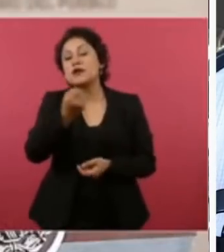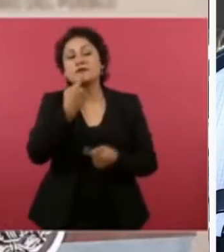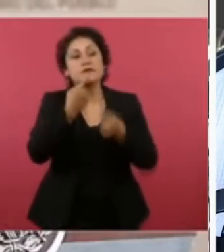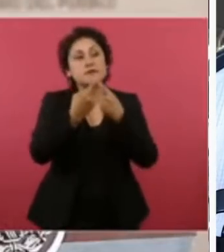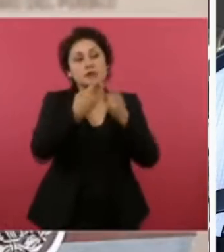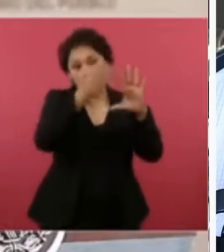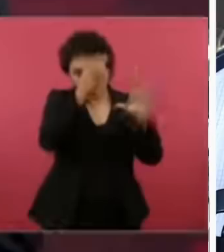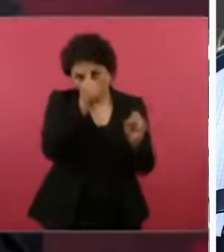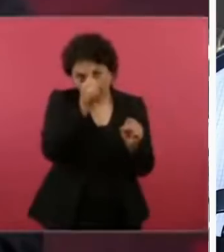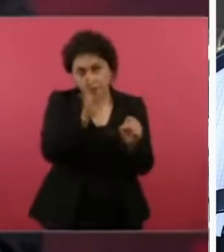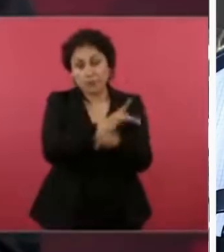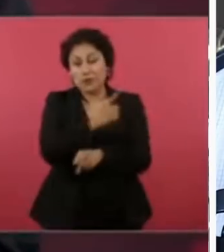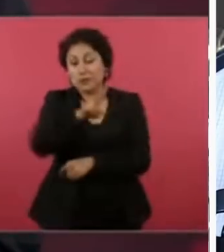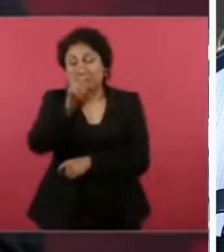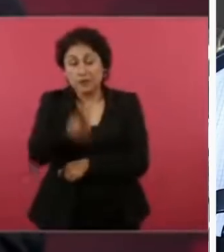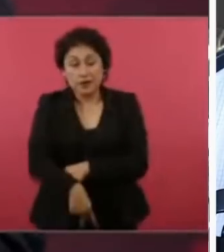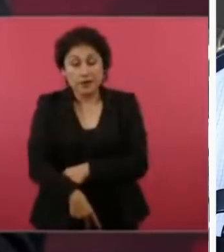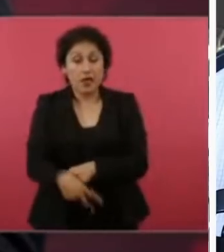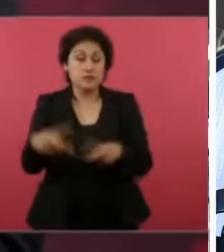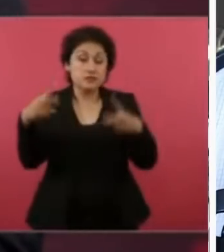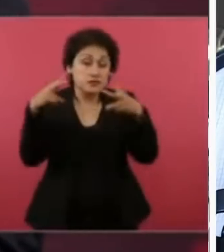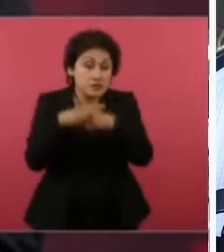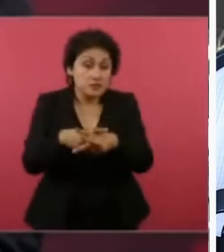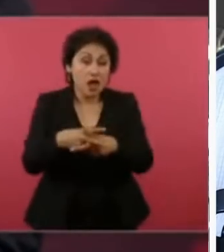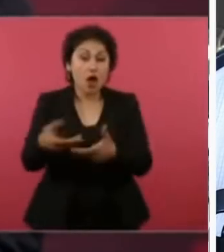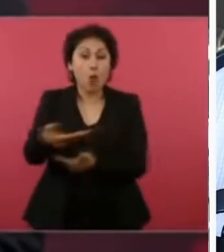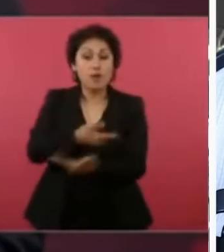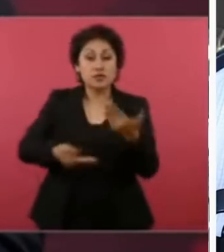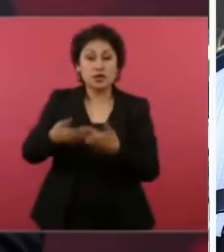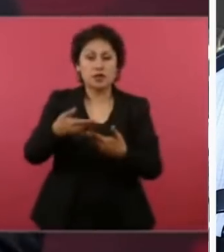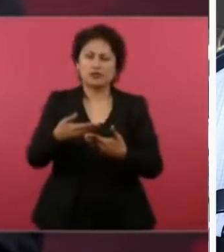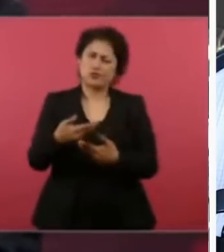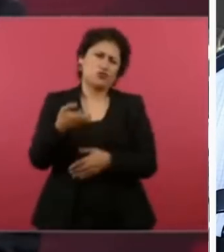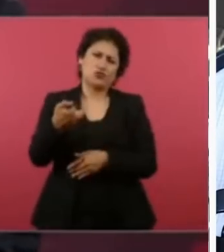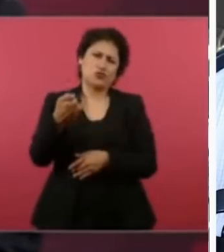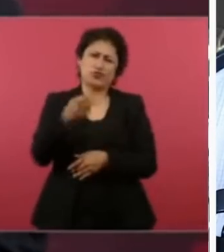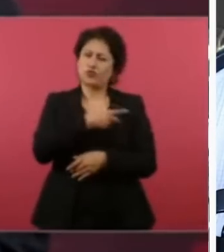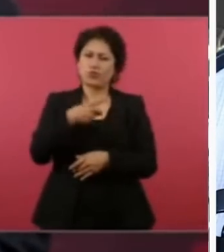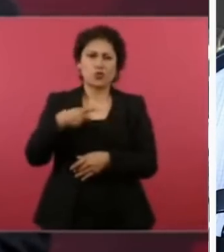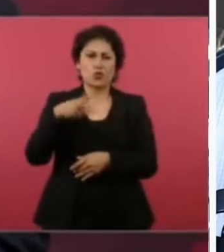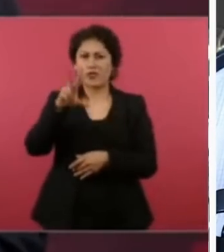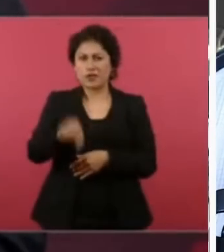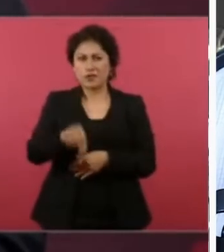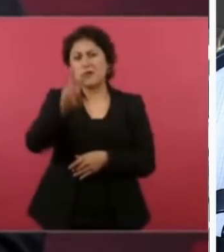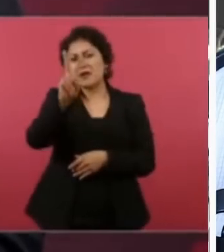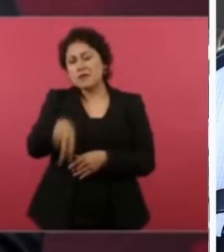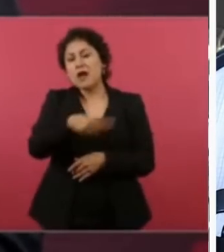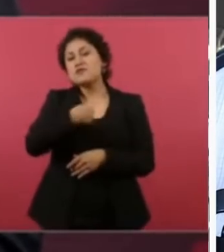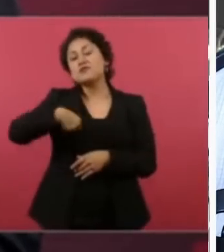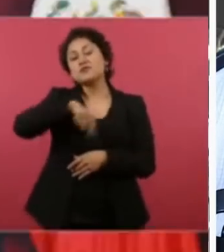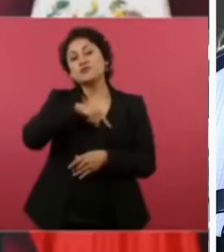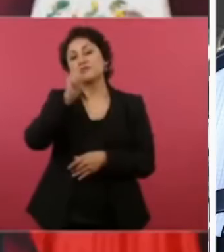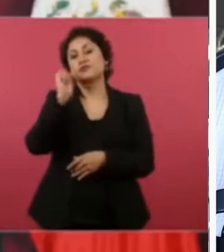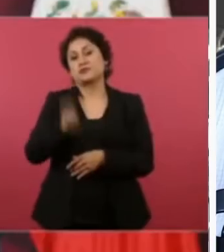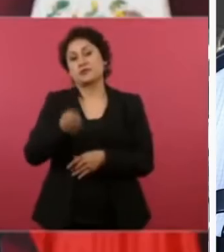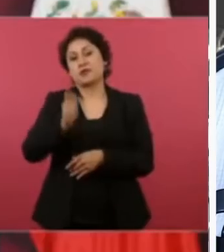y menos entre nosotros, entre países de América del